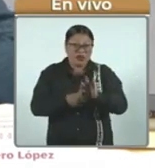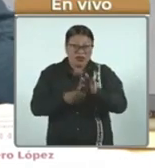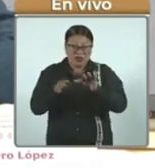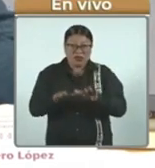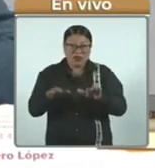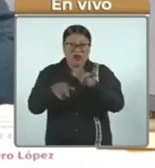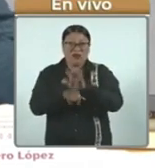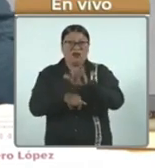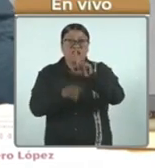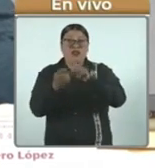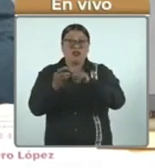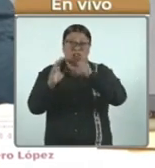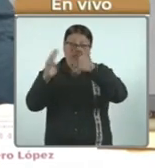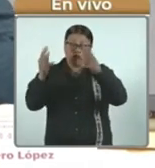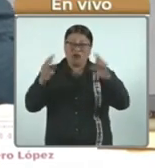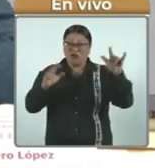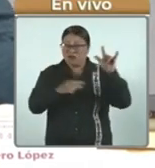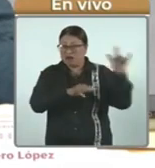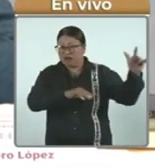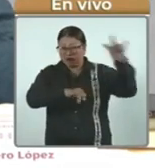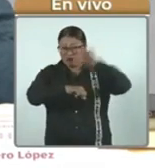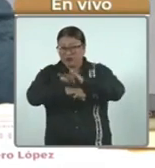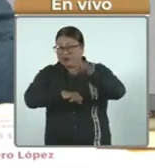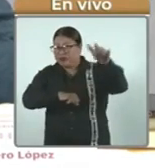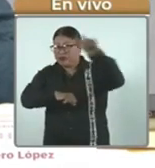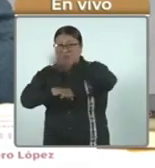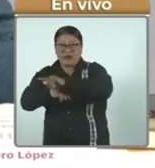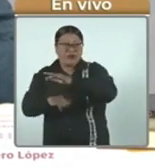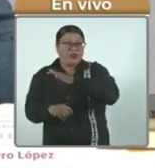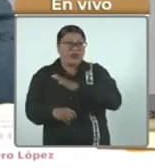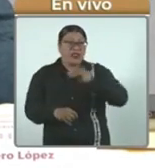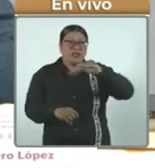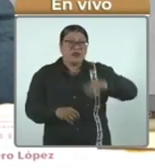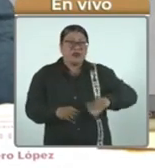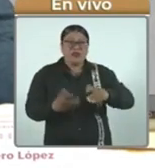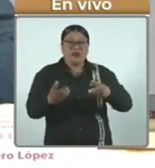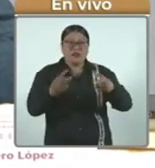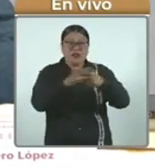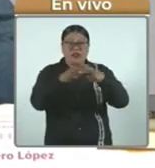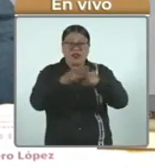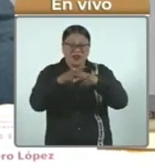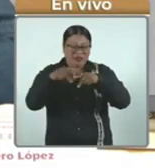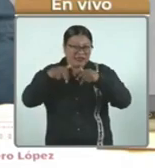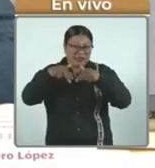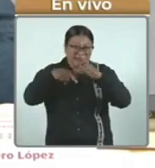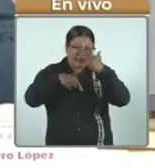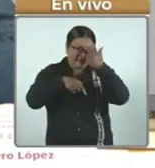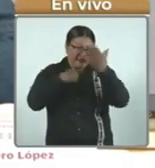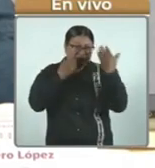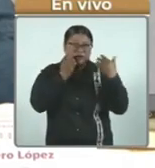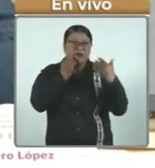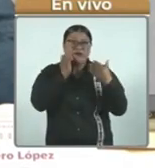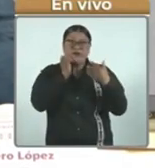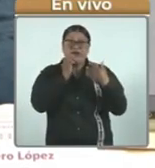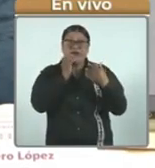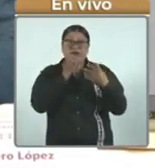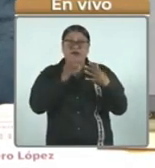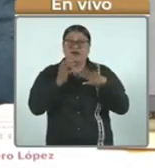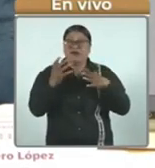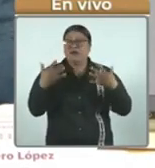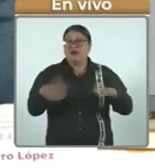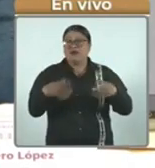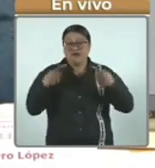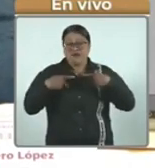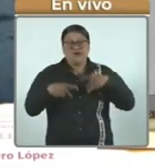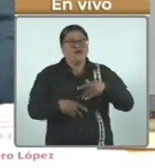son de todo el mundo. Aquí mismo una venía hace unos días también caminando, y ahora sí que una manada de holandeses,